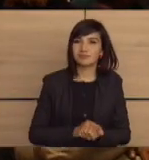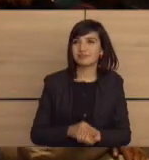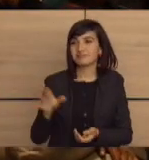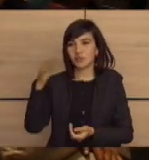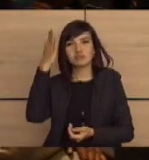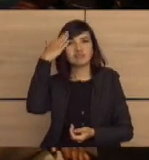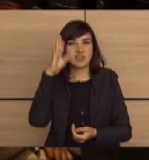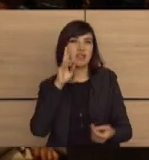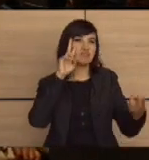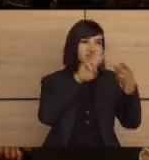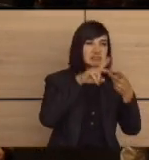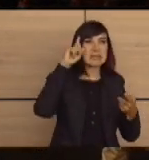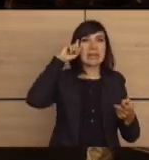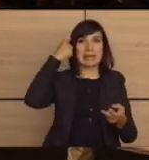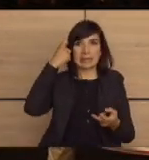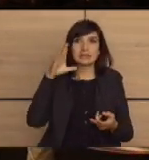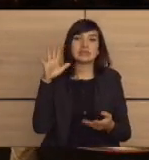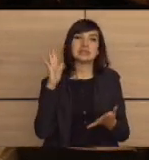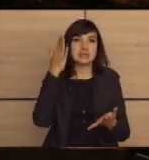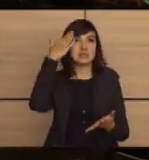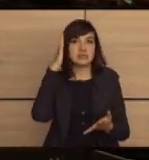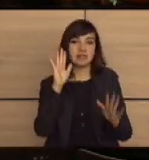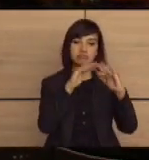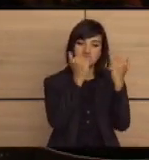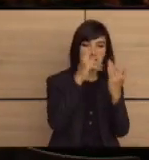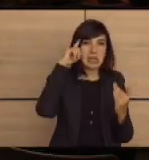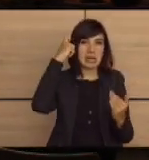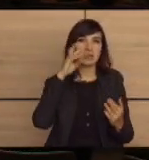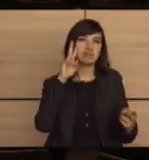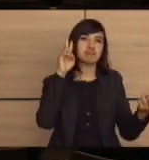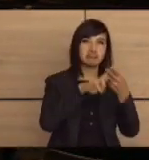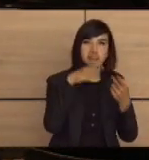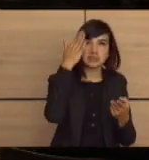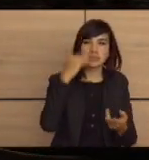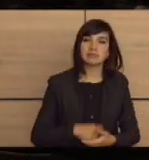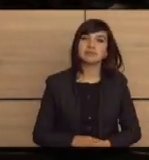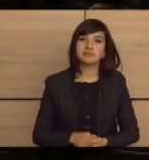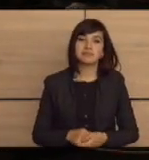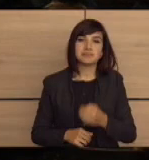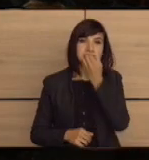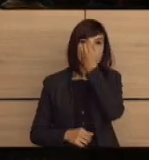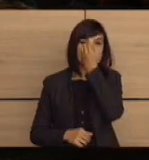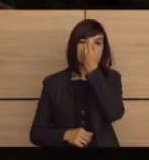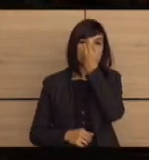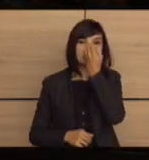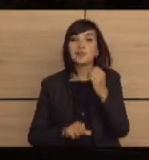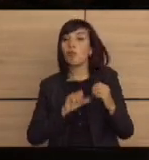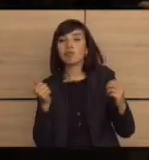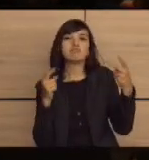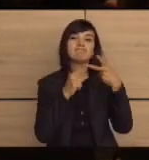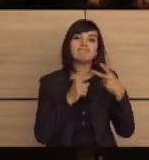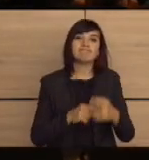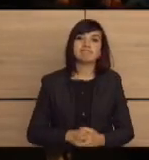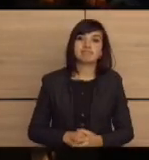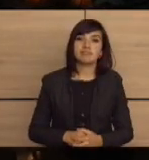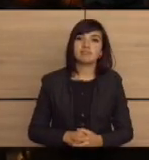de todos los retos que tienen enfrente de la escuela. Yo diría que eso es lo uno, y lo otro es cómo.